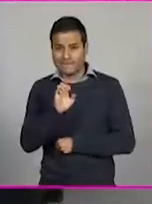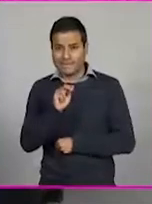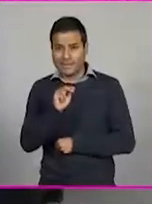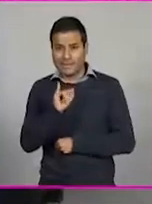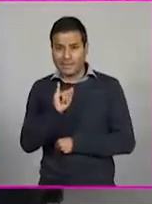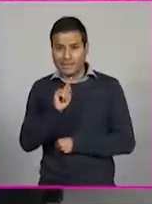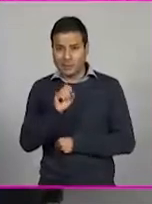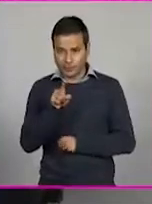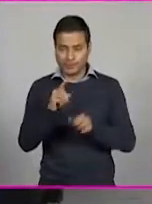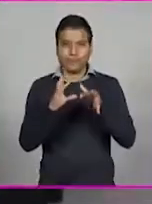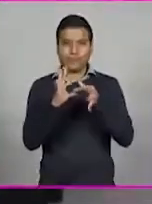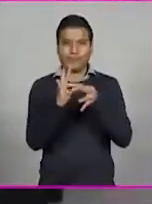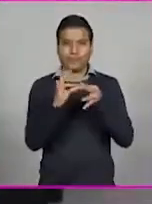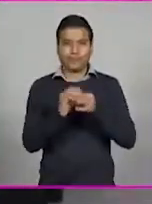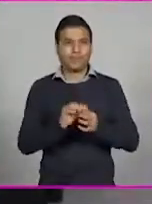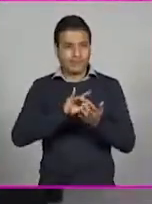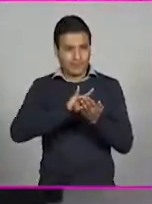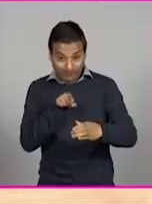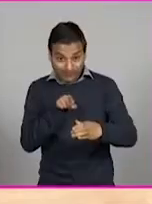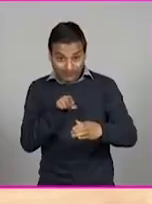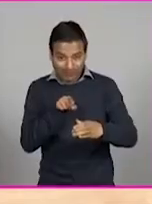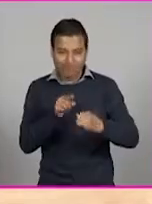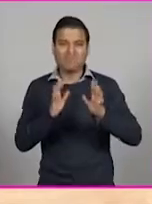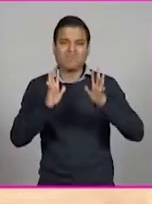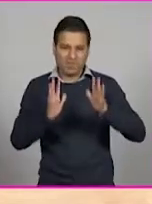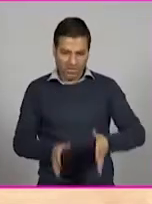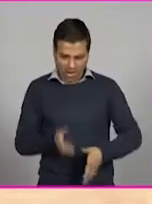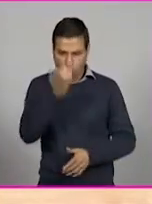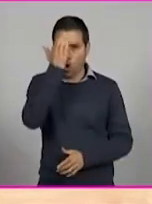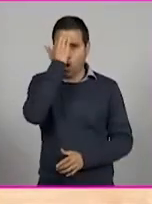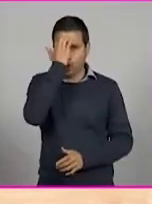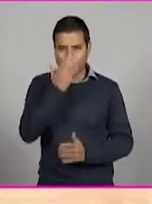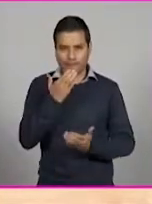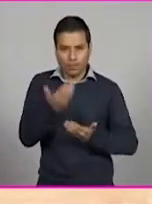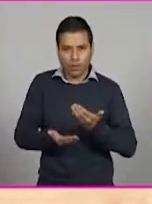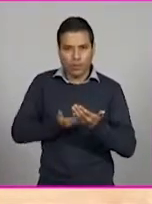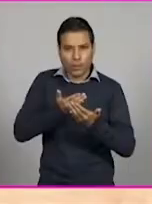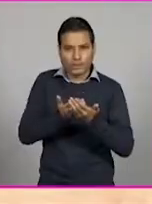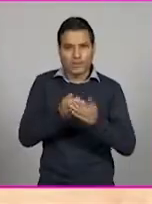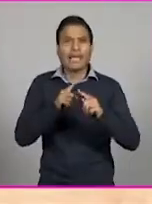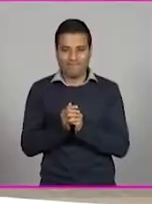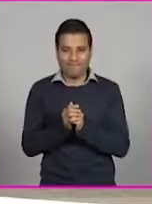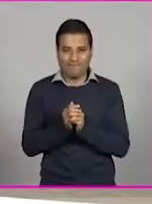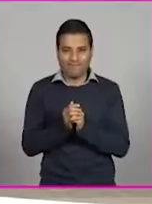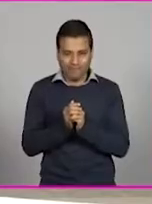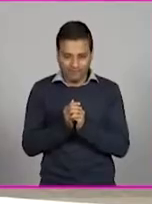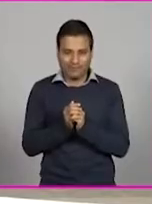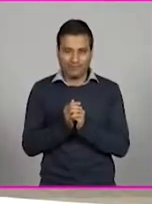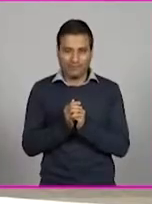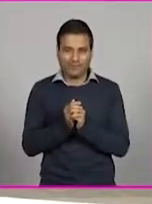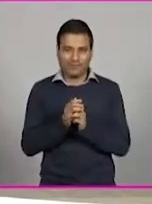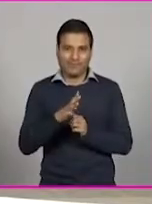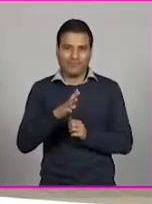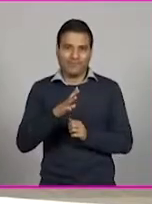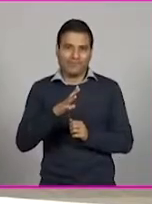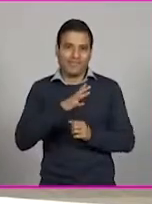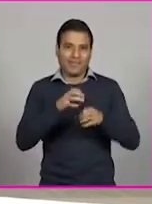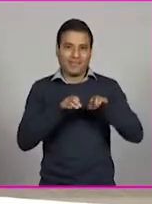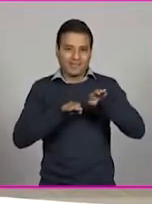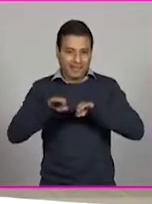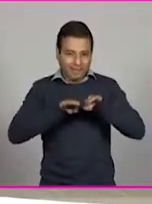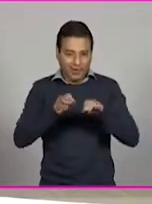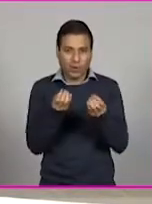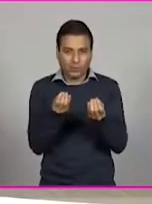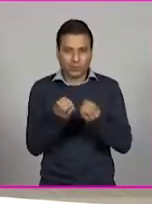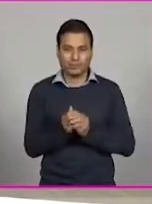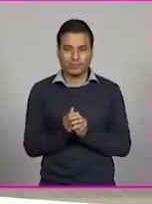el consejo general del instituto nacional electoral aprobó la cancelación o postergación de siete proyectos a fin de subsanar gran parte del recorte de